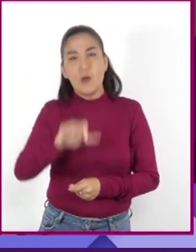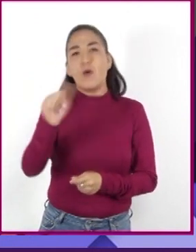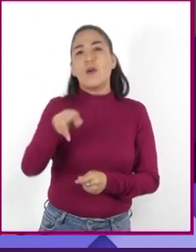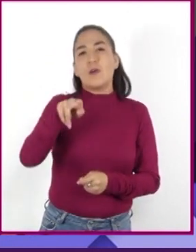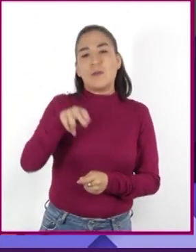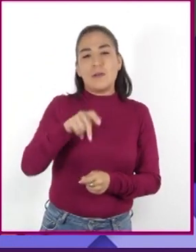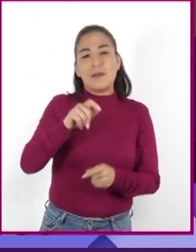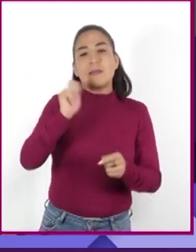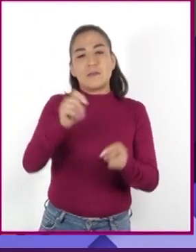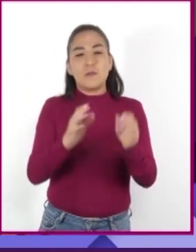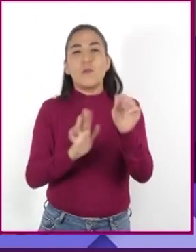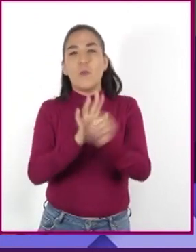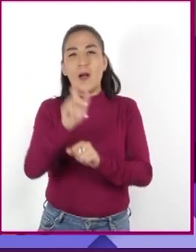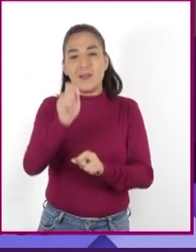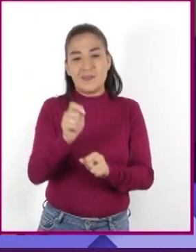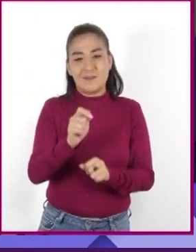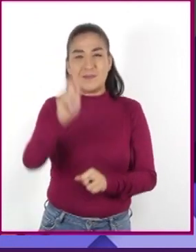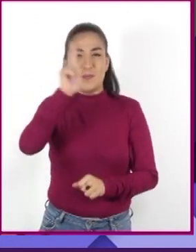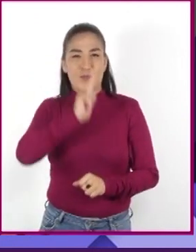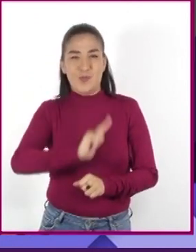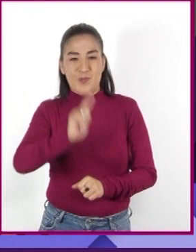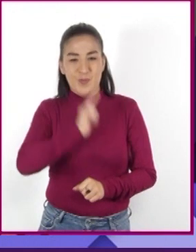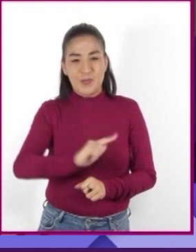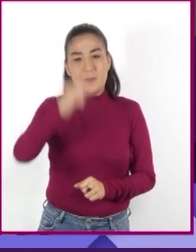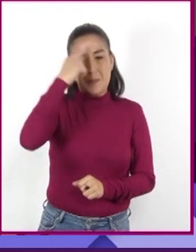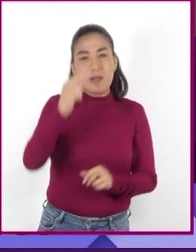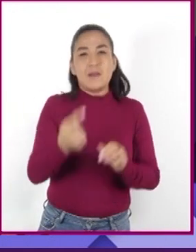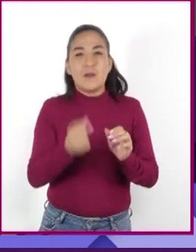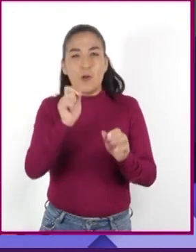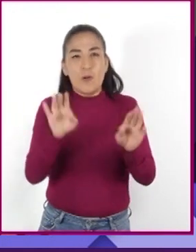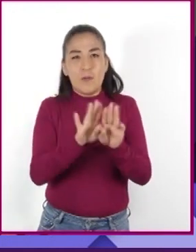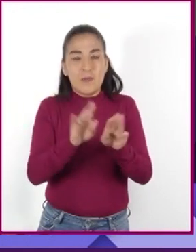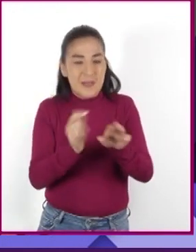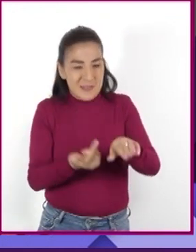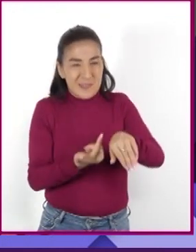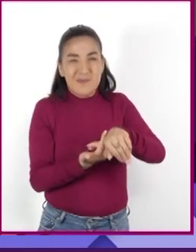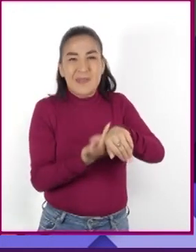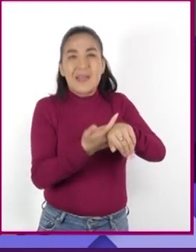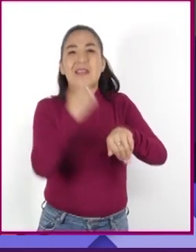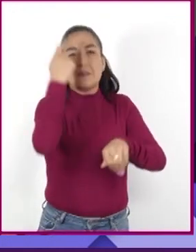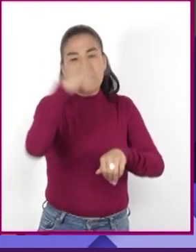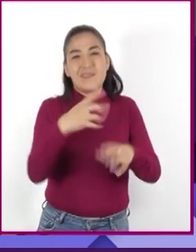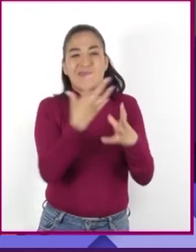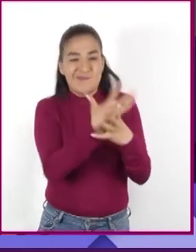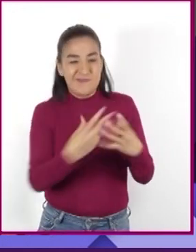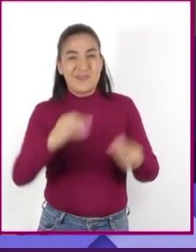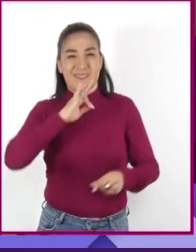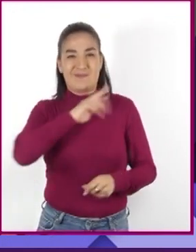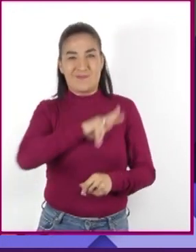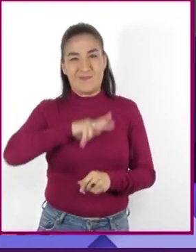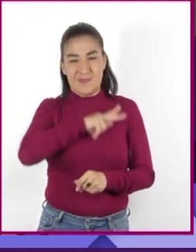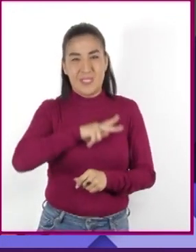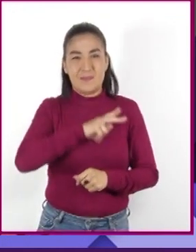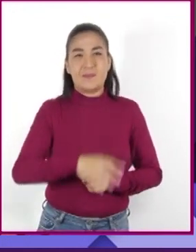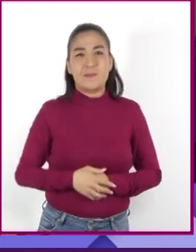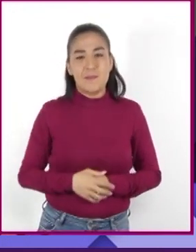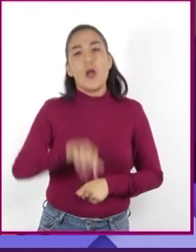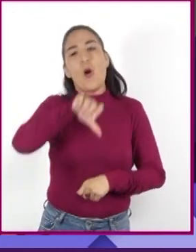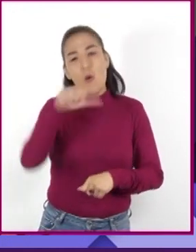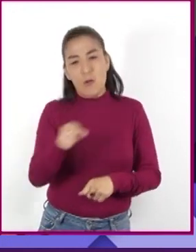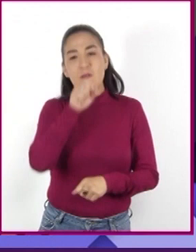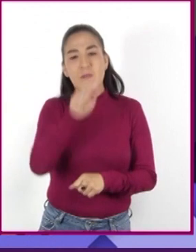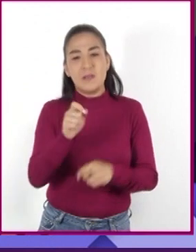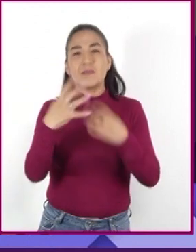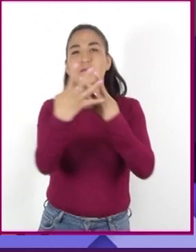de catéteres urinarios que evitan la formación de colonias de bacterias. Otros son las gasas